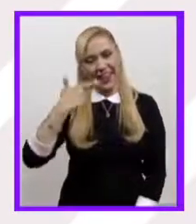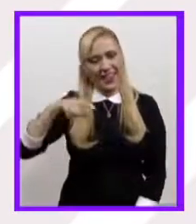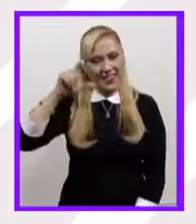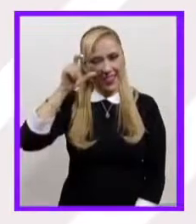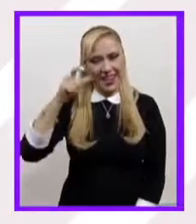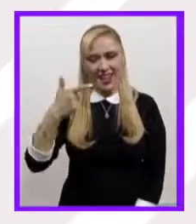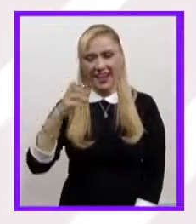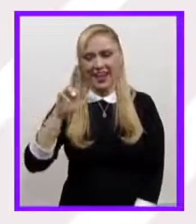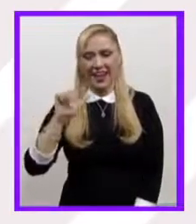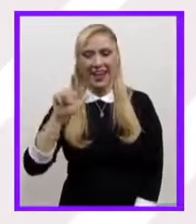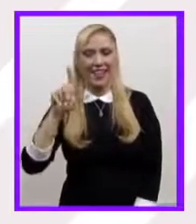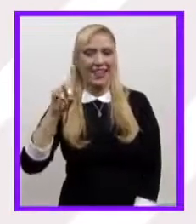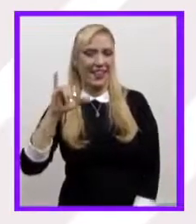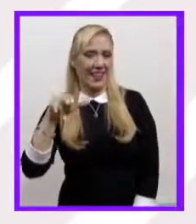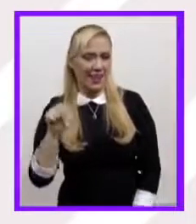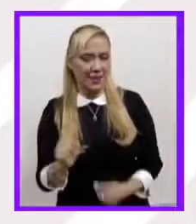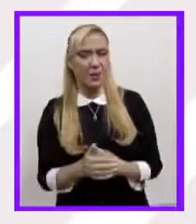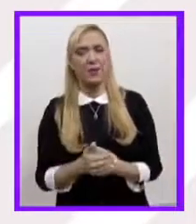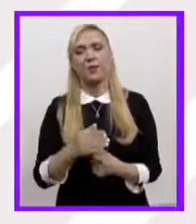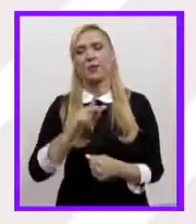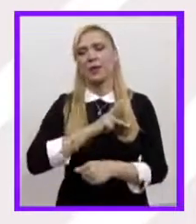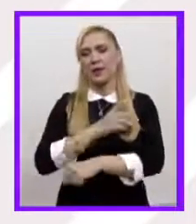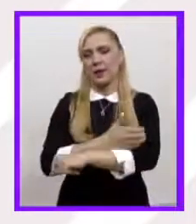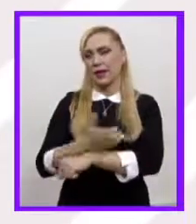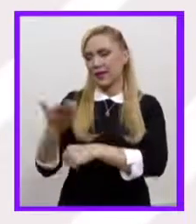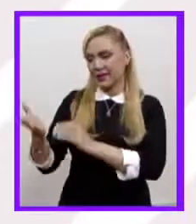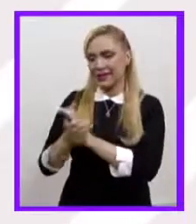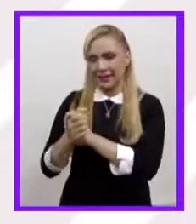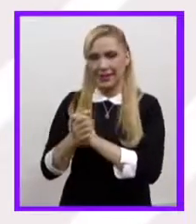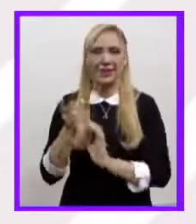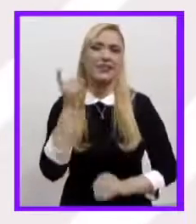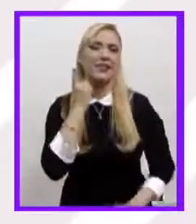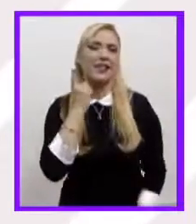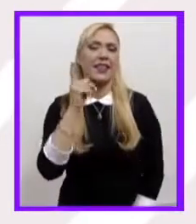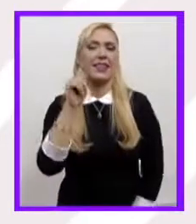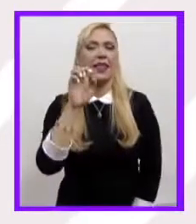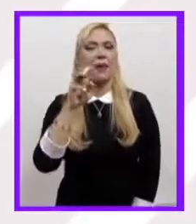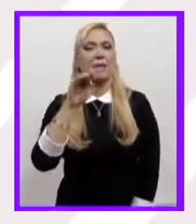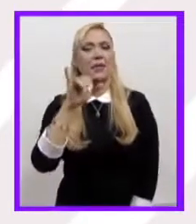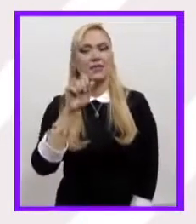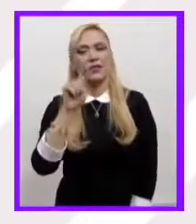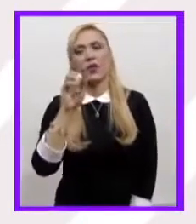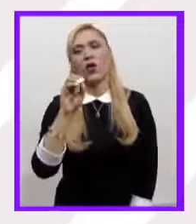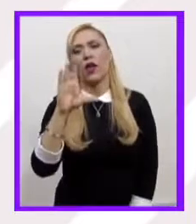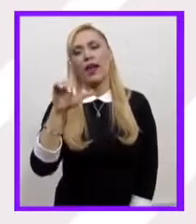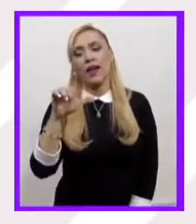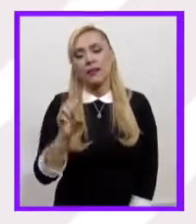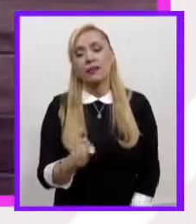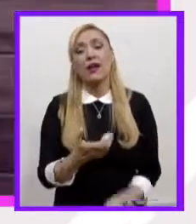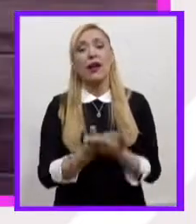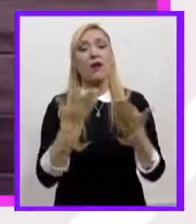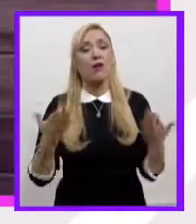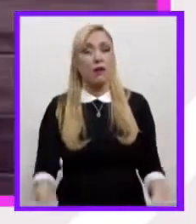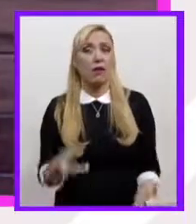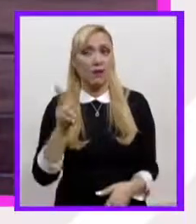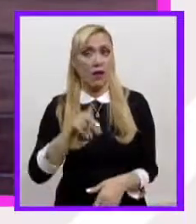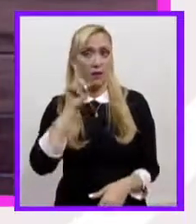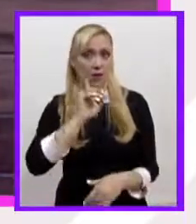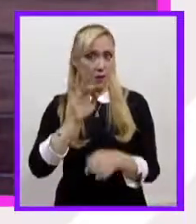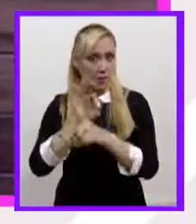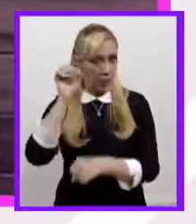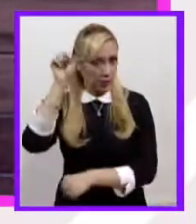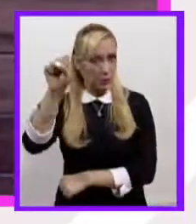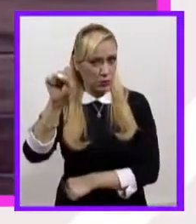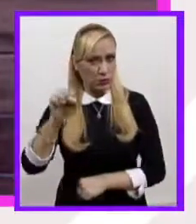un saludo a mi compañero en este programa, el diputado Temístocles. Pues mira, en los feminismos, como